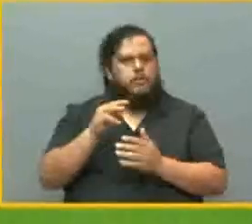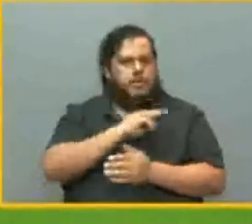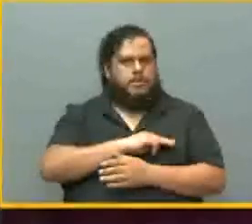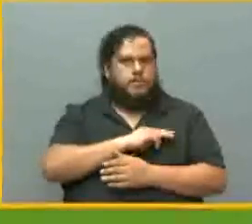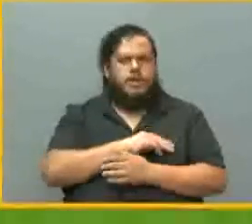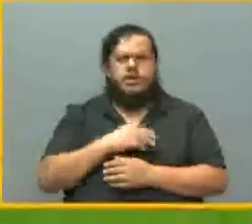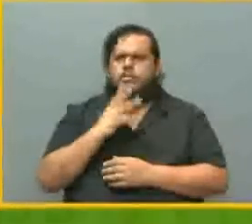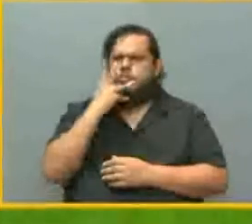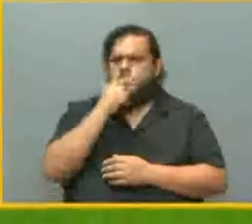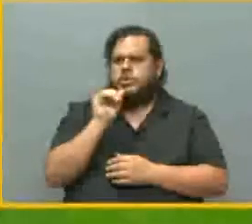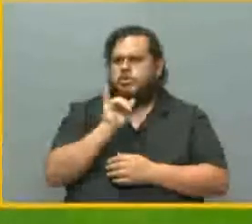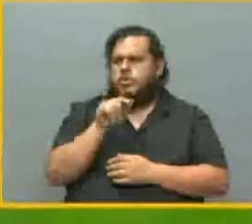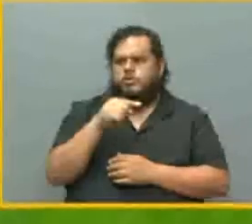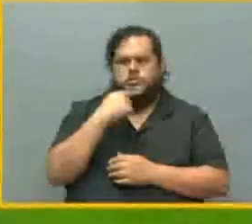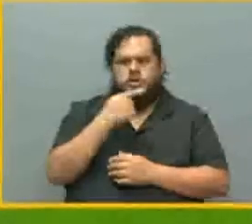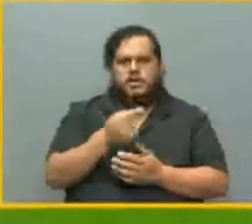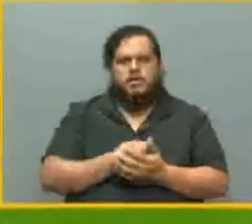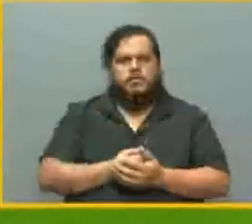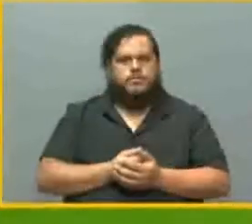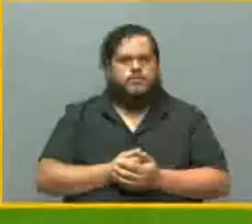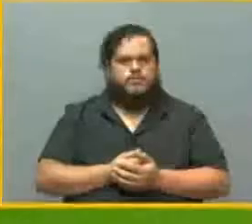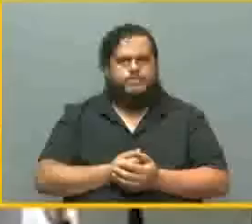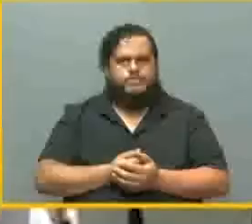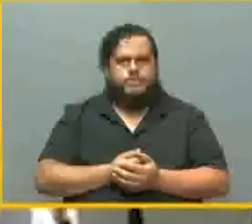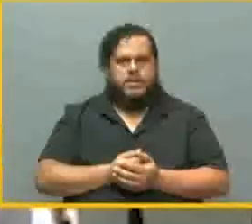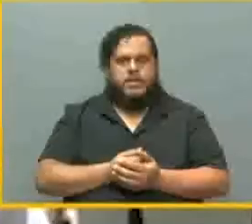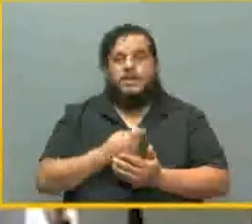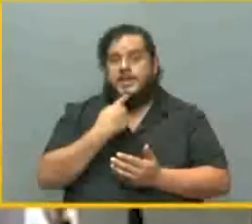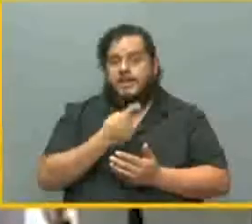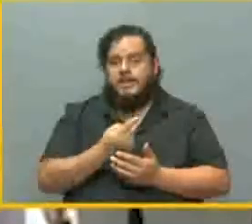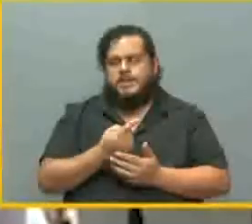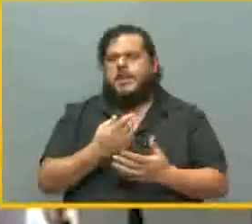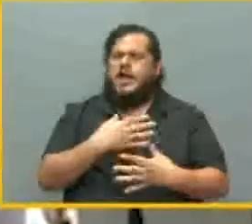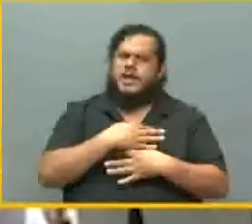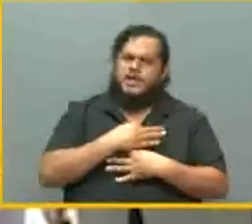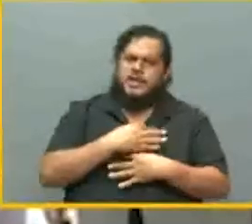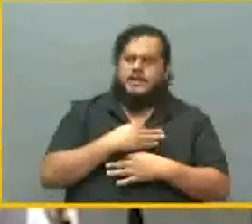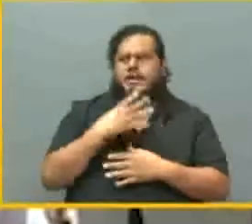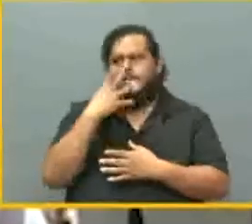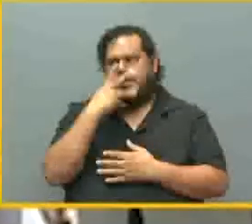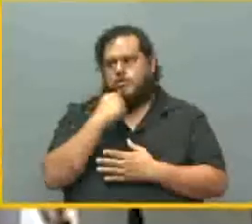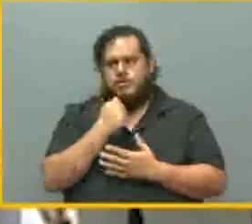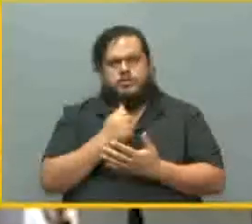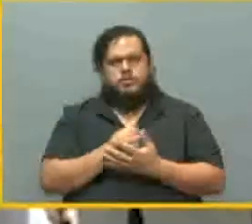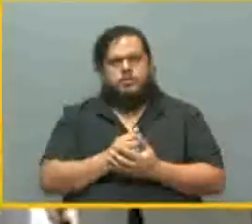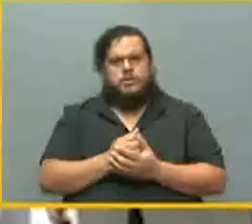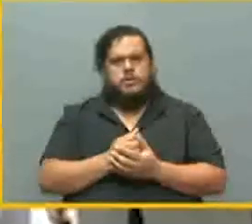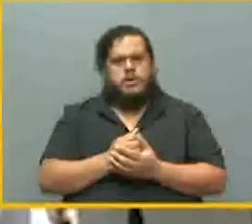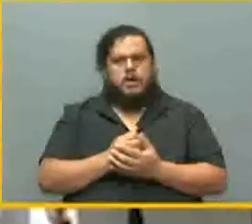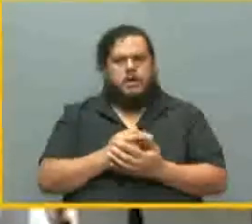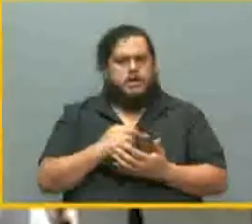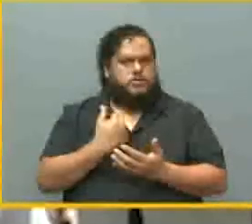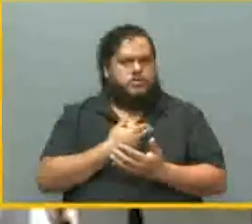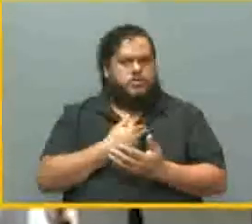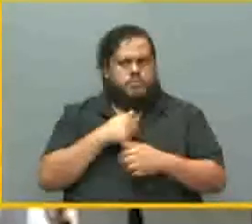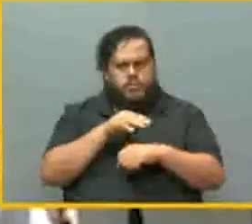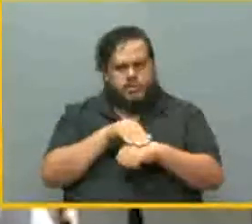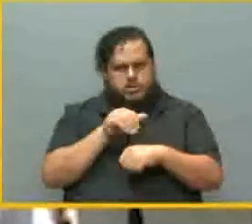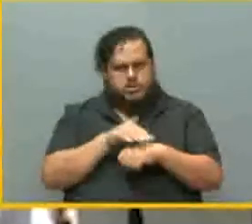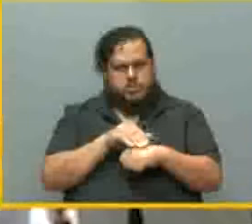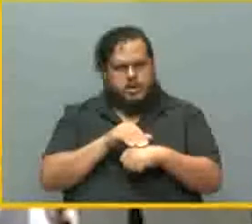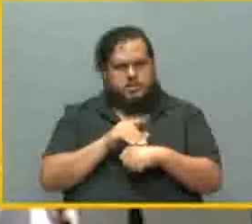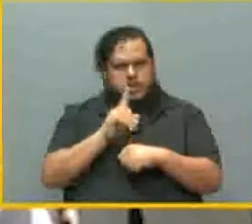como usted lo acaba de mencionar de decir qué interesante qué bonito todo vamos a convocarlos